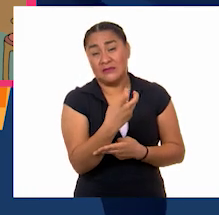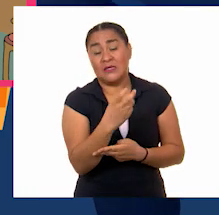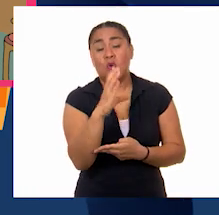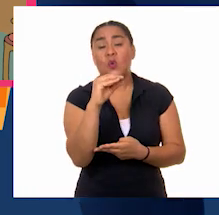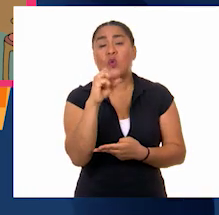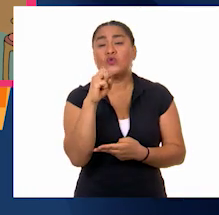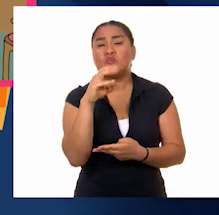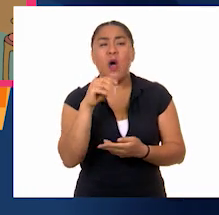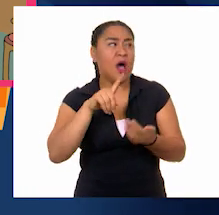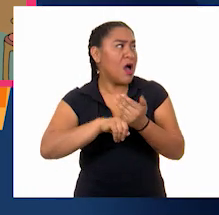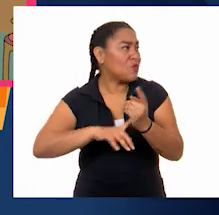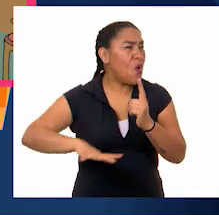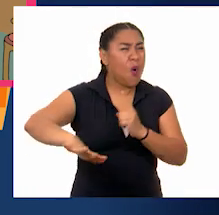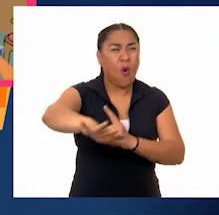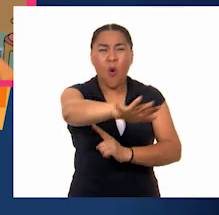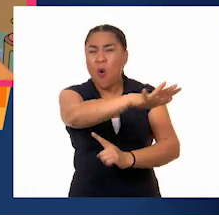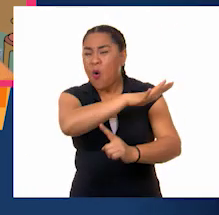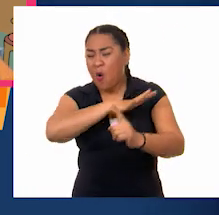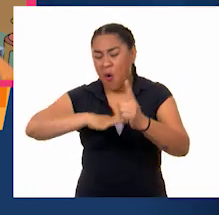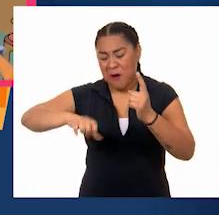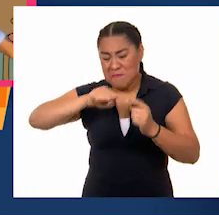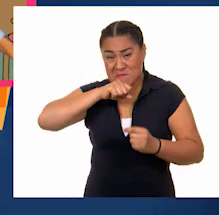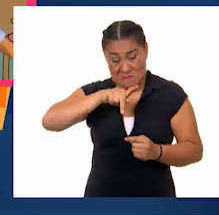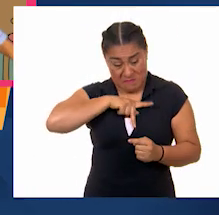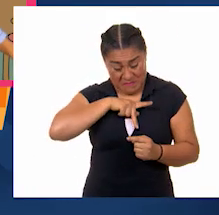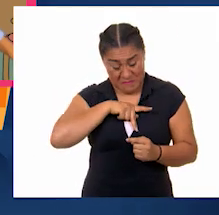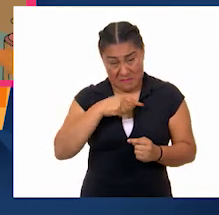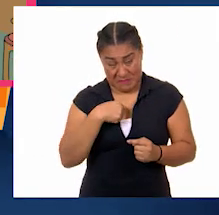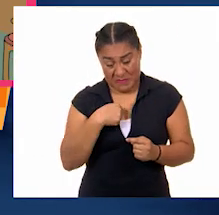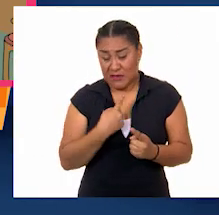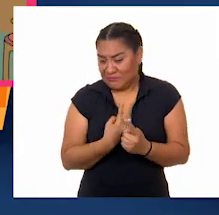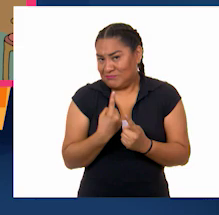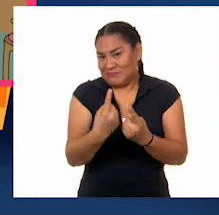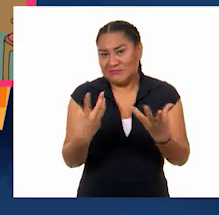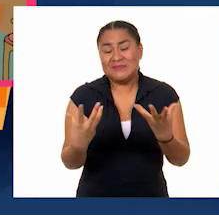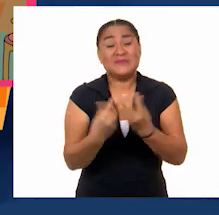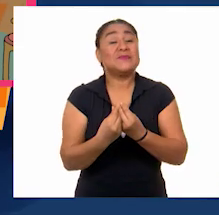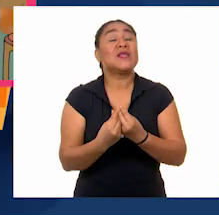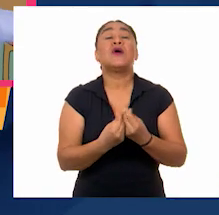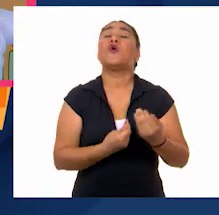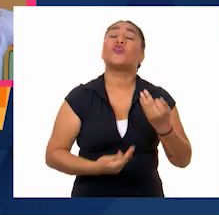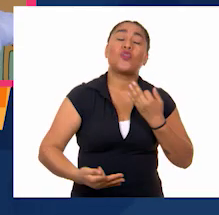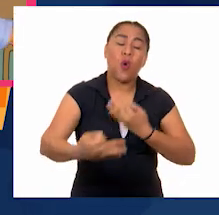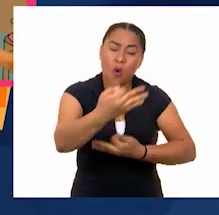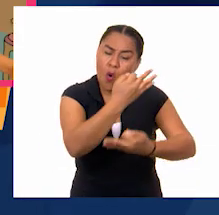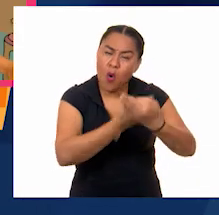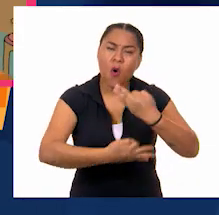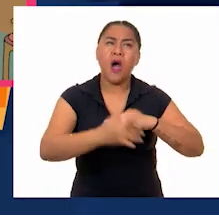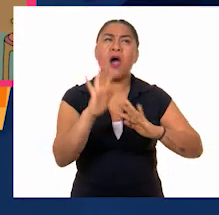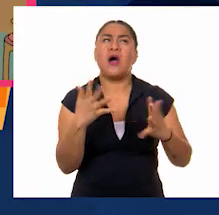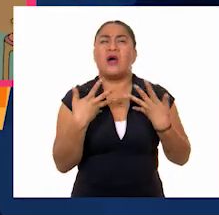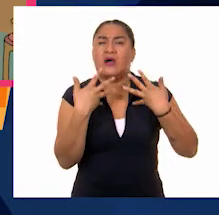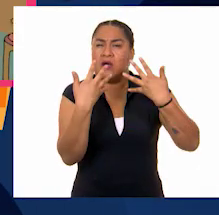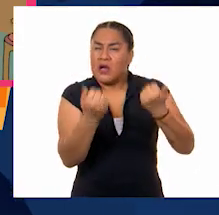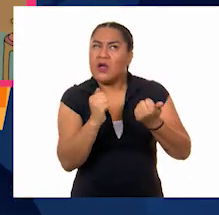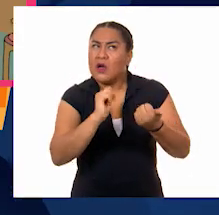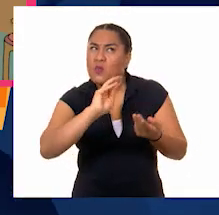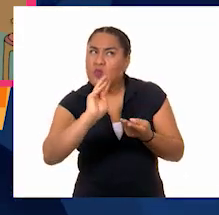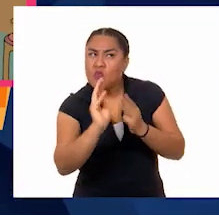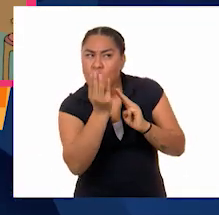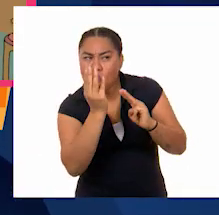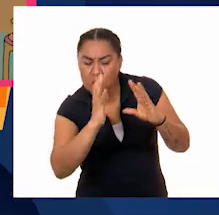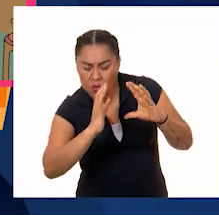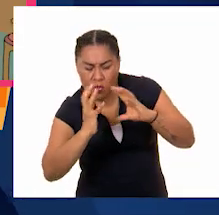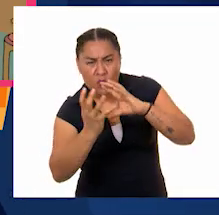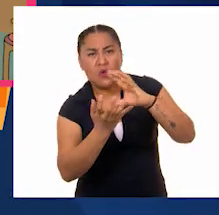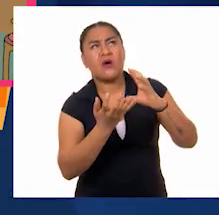lo que nos rodea. Nosotros mismos formamos parte de él y todos comprendemos al cosmos o al mundo, pues